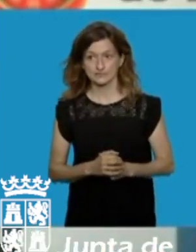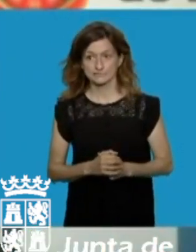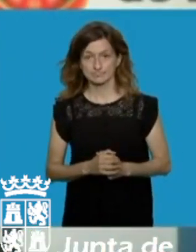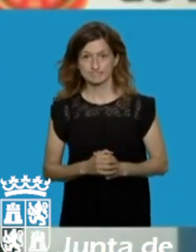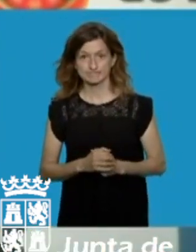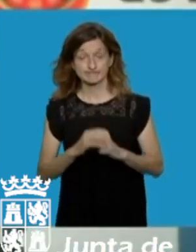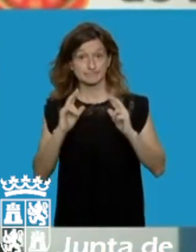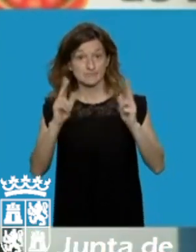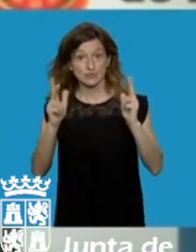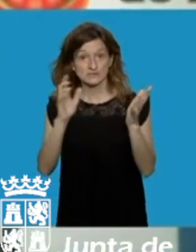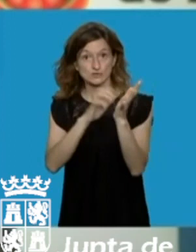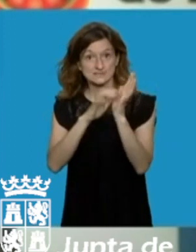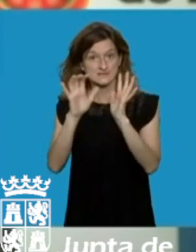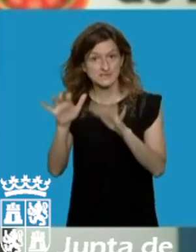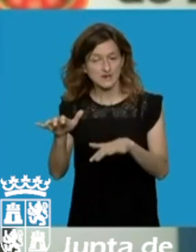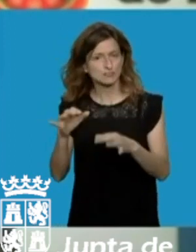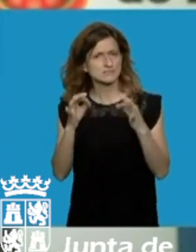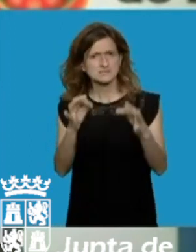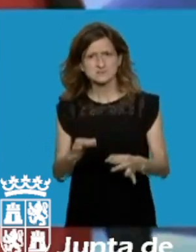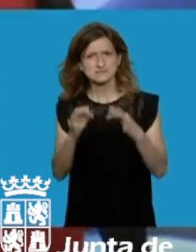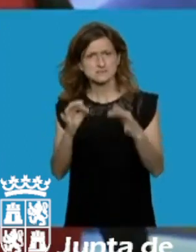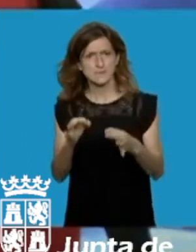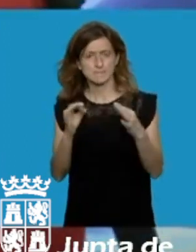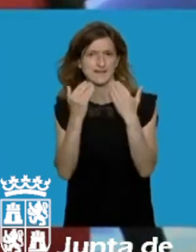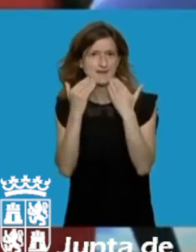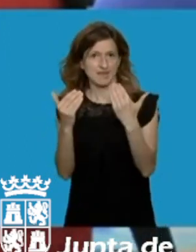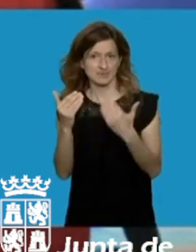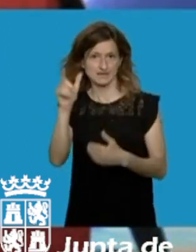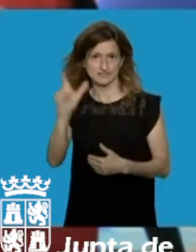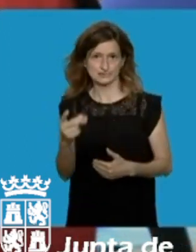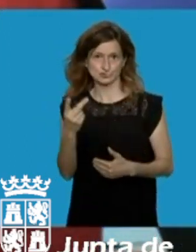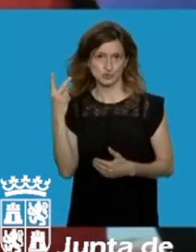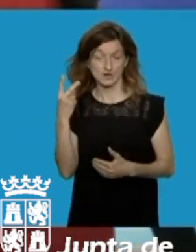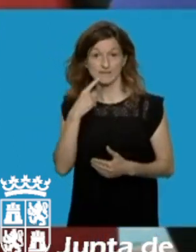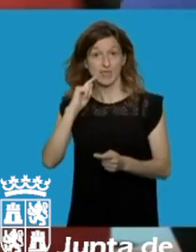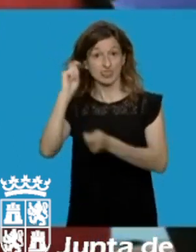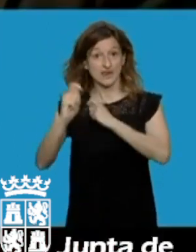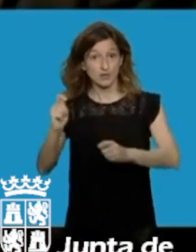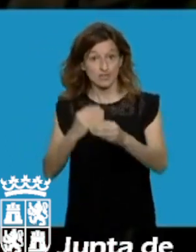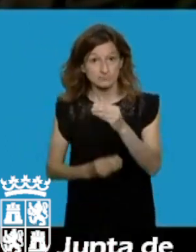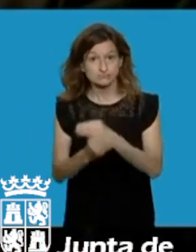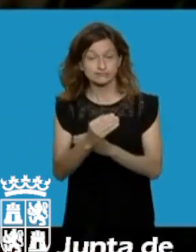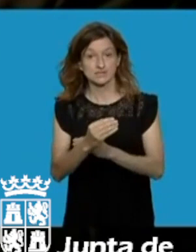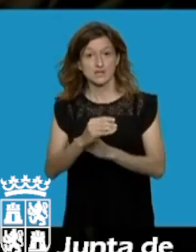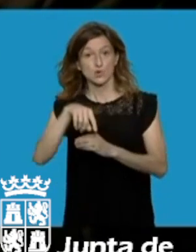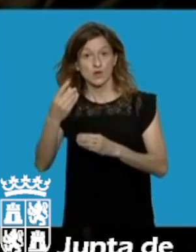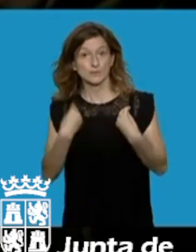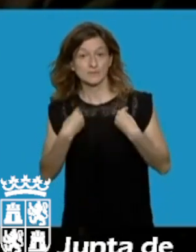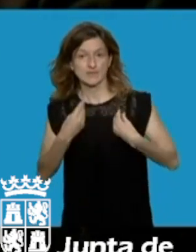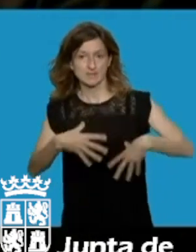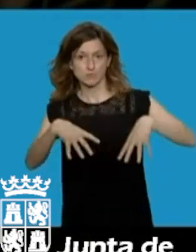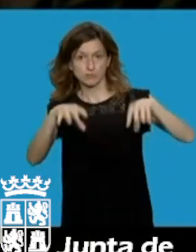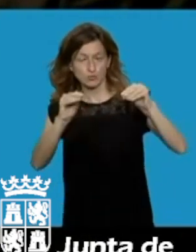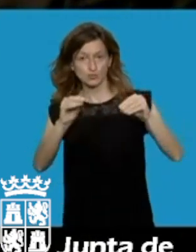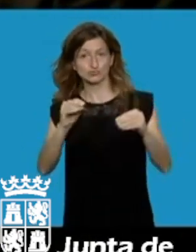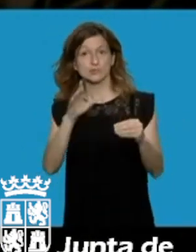El baloncesto de Castilla y León siempre estará en deuda con Carlos Sainz. Zaragozano de nacimiento y burgalés de adopción, dirigió